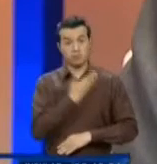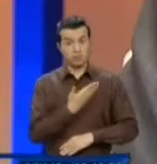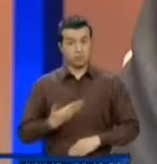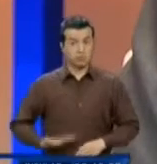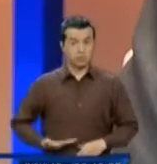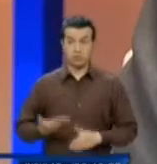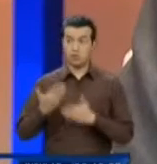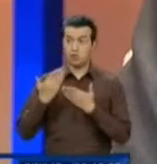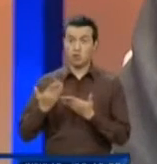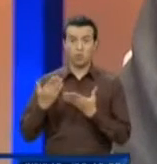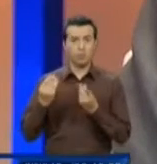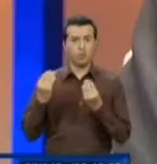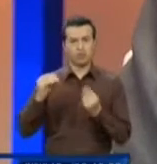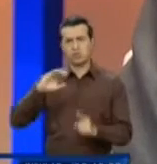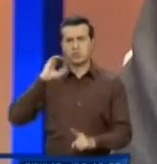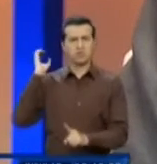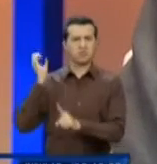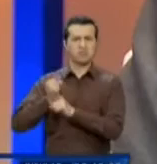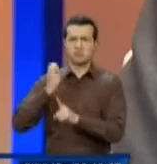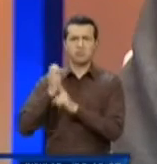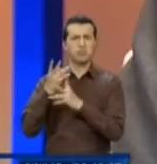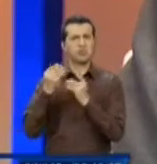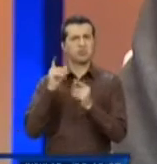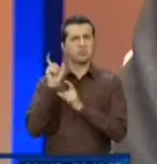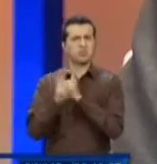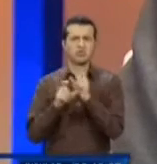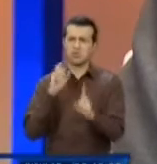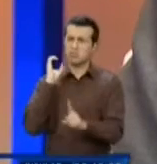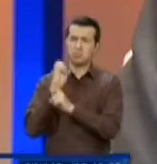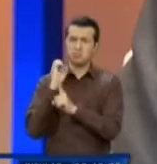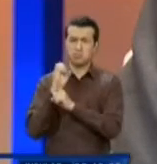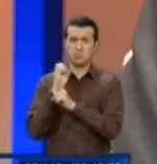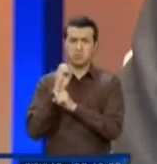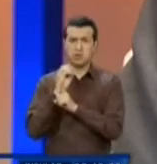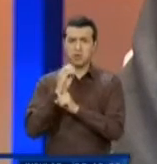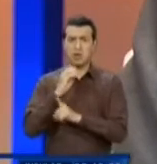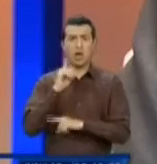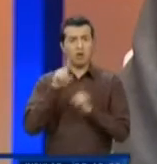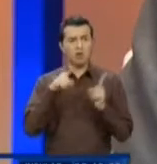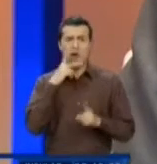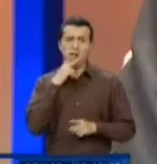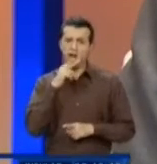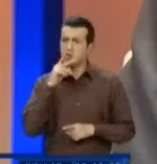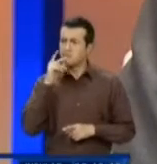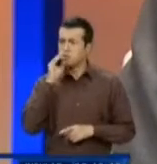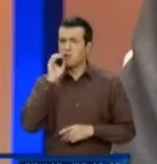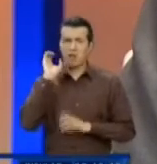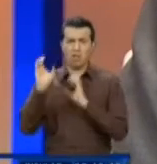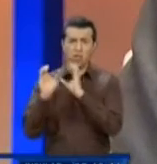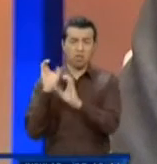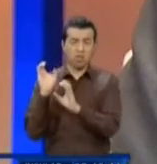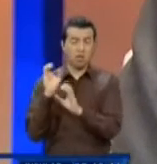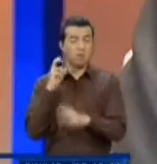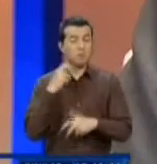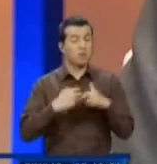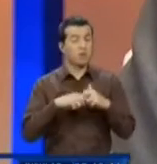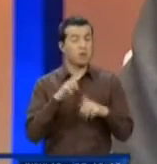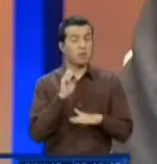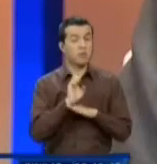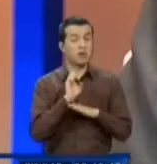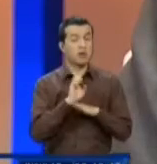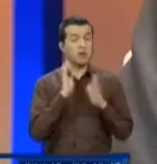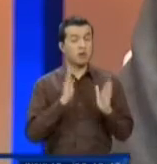recibe muchas críticas de muchísimas personas y sin razón de ser, porque el problema de muchos ecuatorianos es